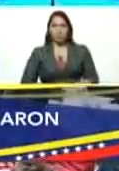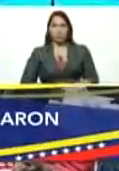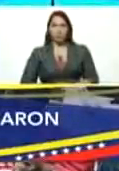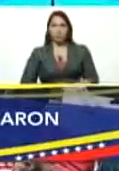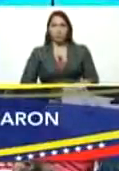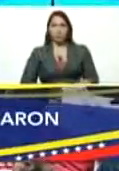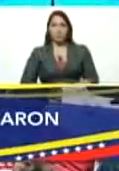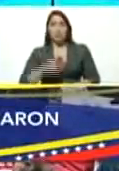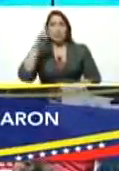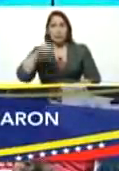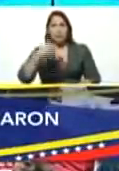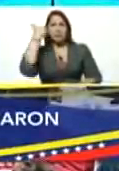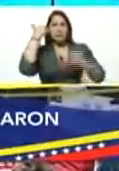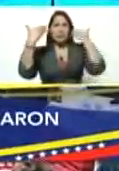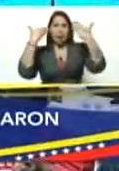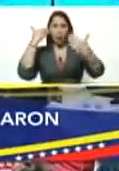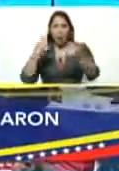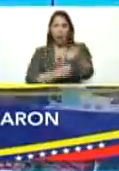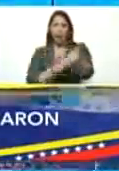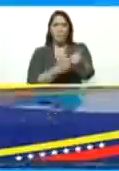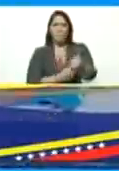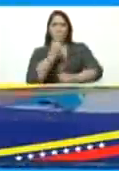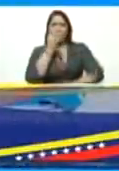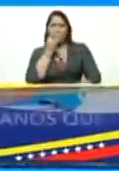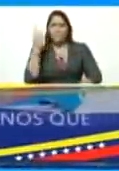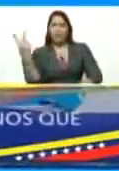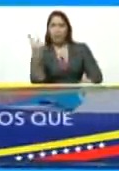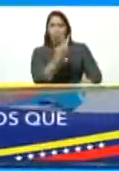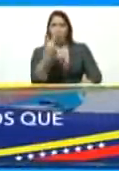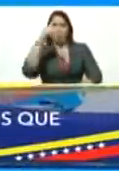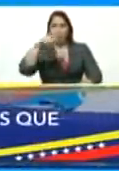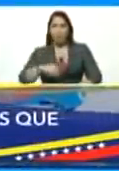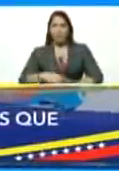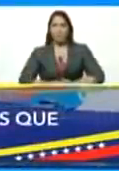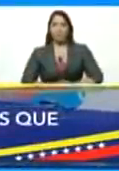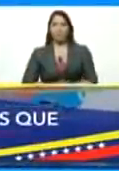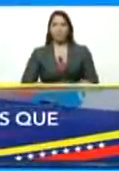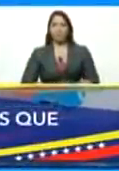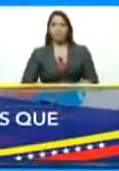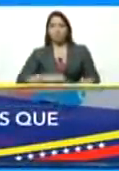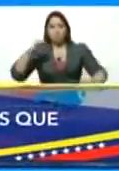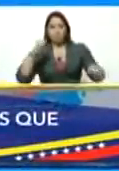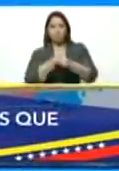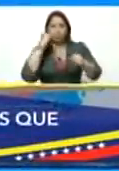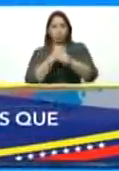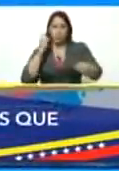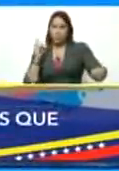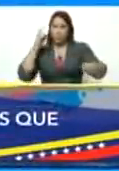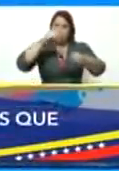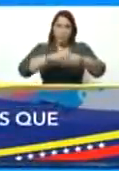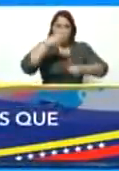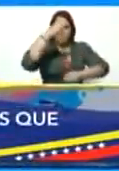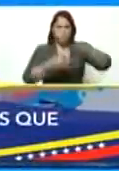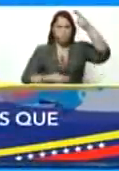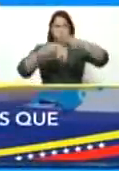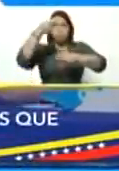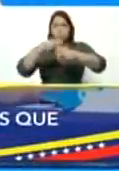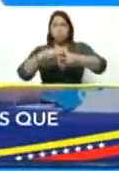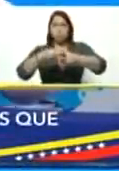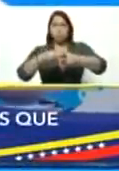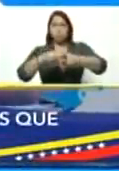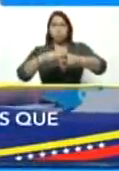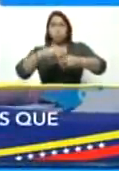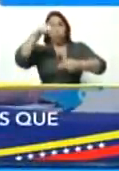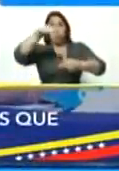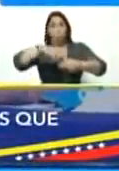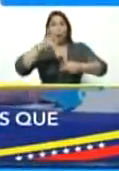quiero saludar a dos hermanos también de la clase obrera constructores y que hoy